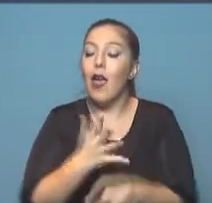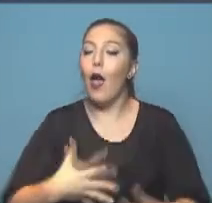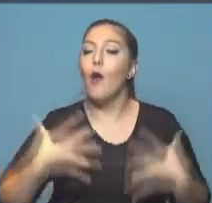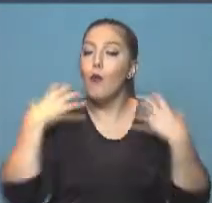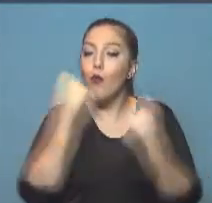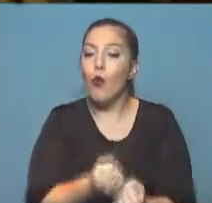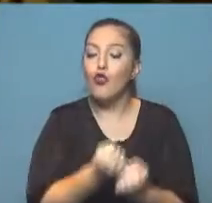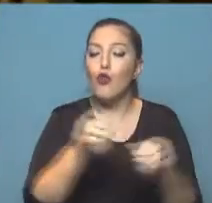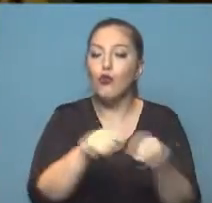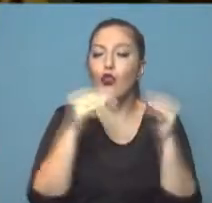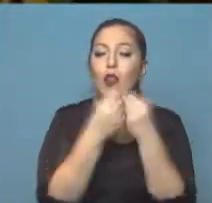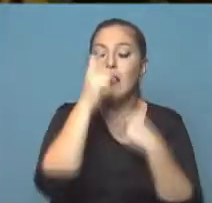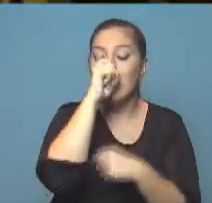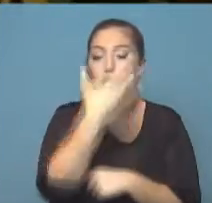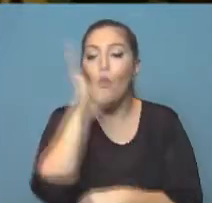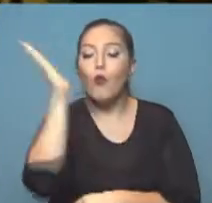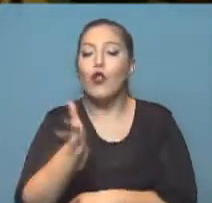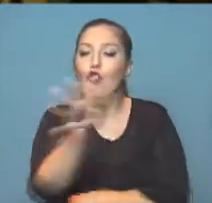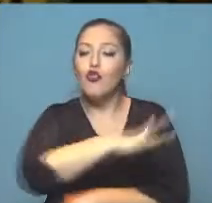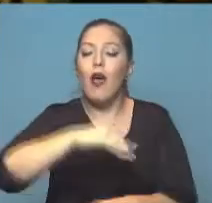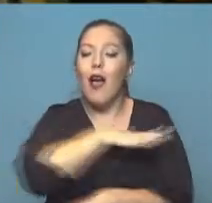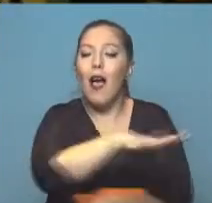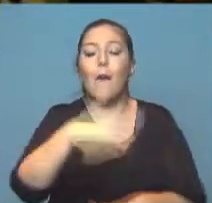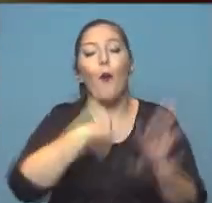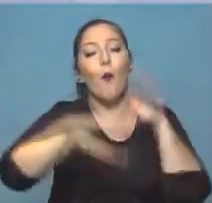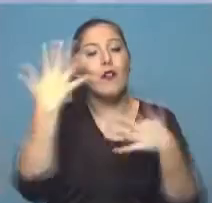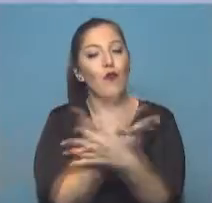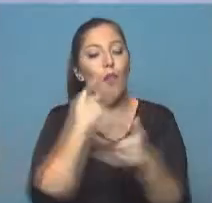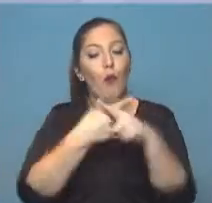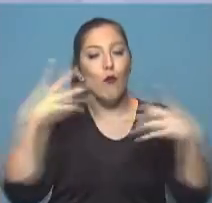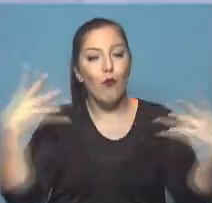elevaba al 75% en las zonas rurales más afectadas por el conflicto.